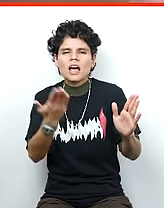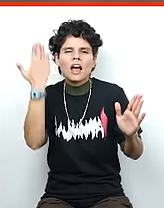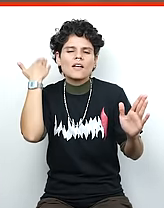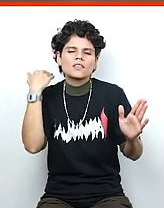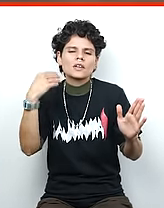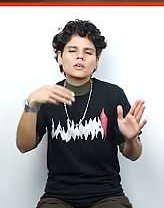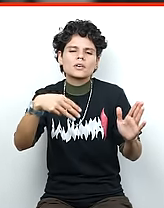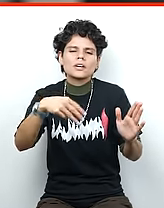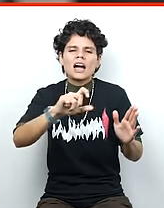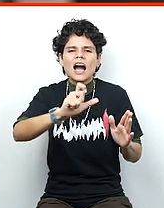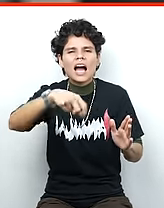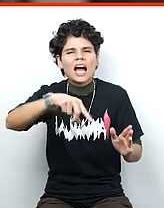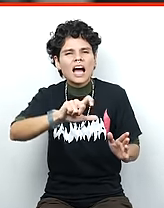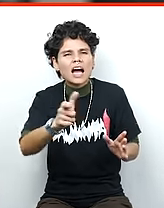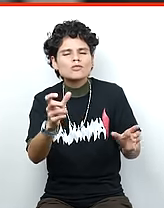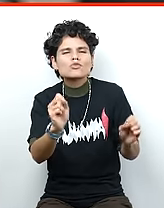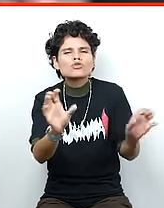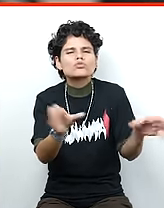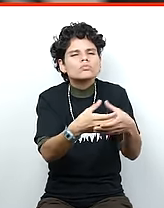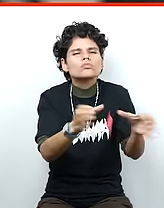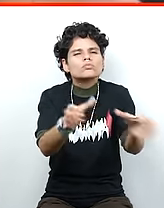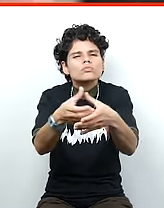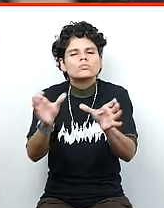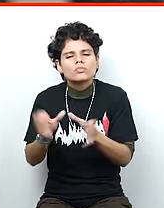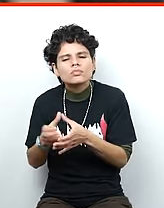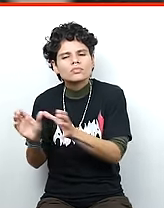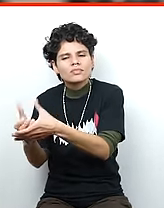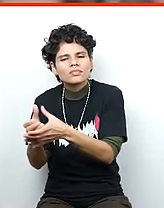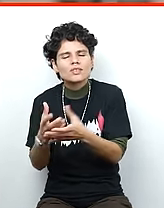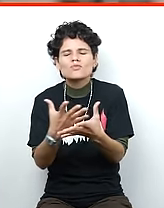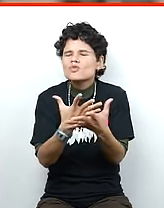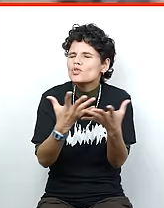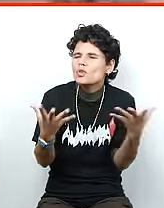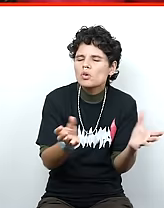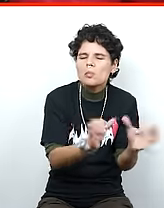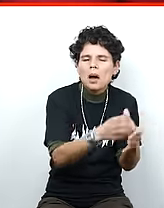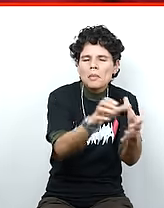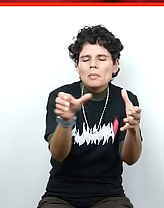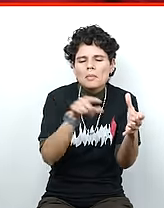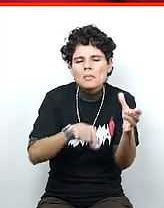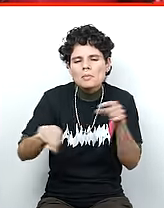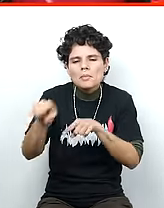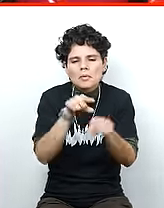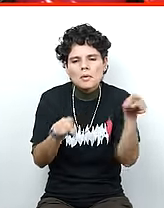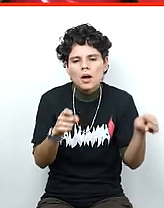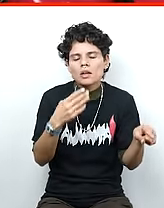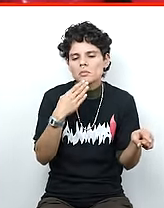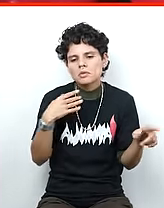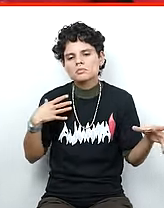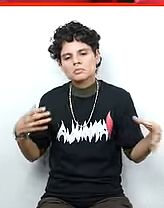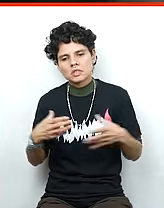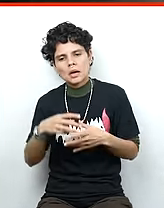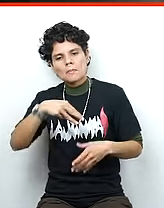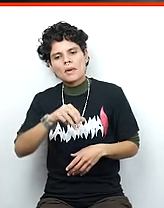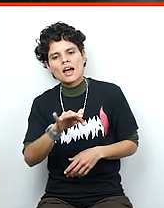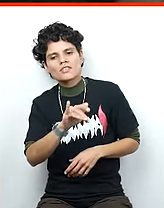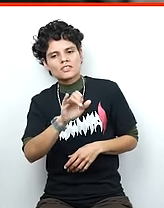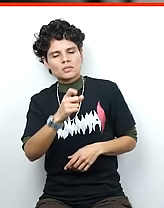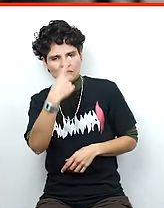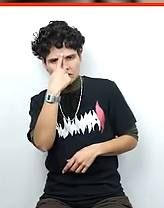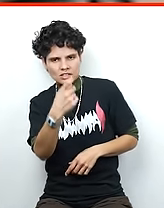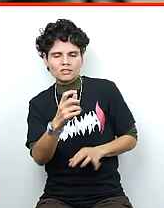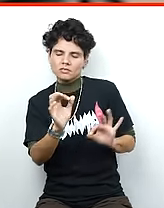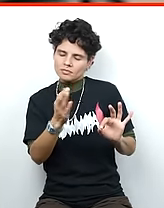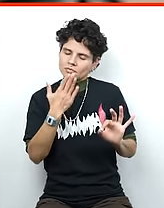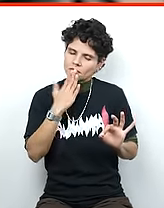en eso entonces. O si estaba Chichi Gang, Juan, todo, Juan Gang, todo, gang, gang. Te dije, nada, la mafia es como más seria, yo soy